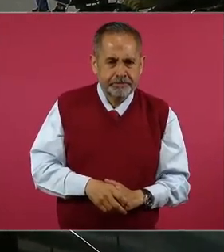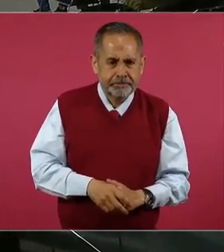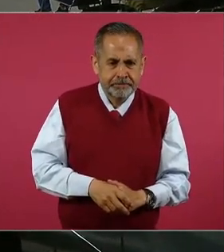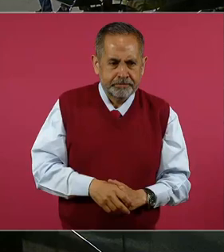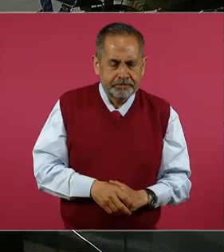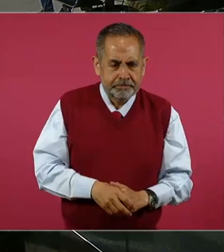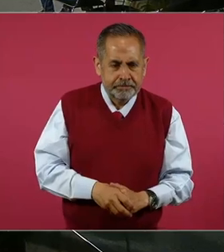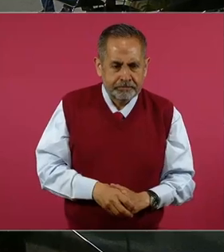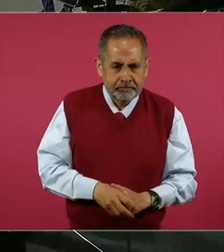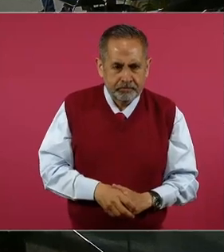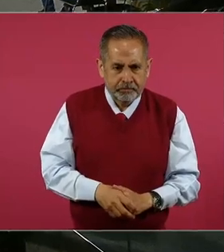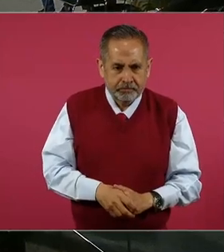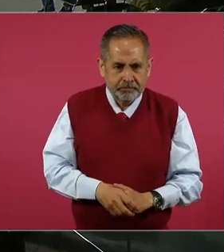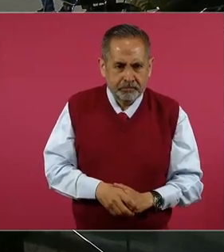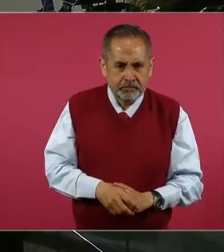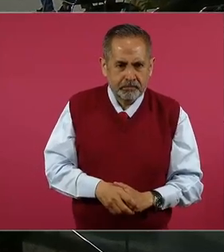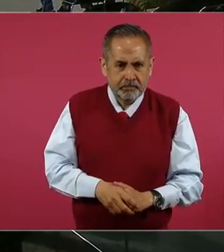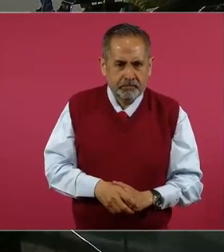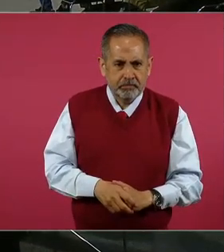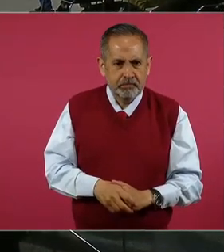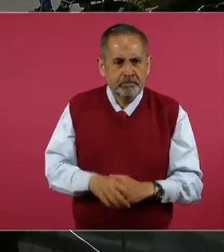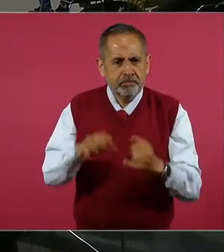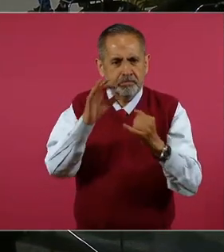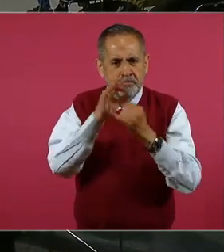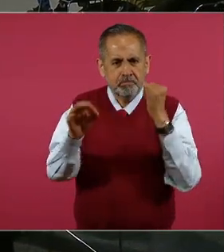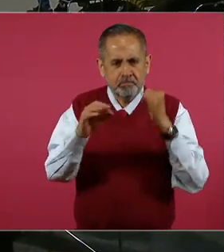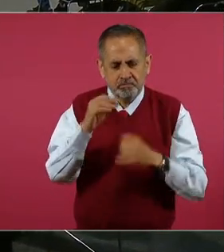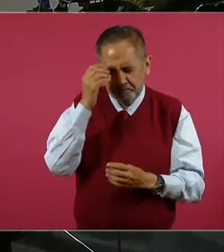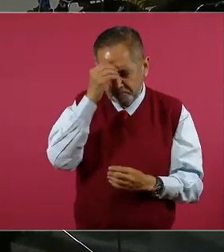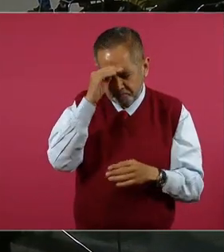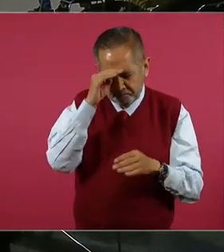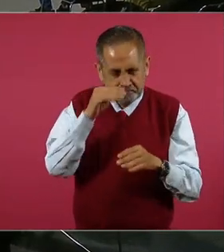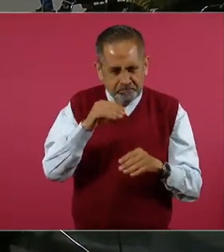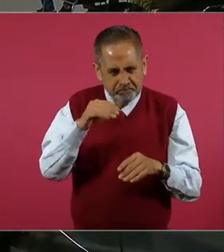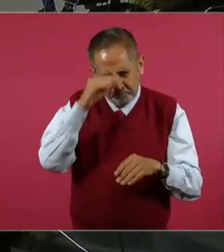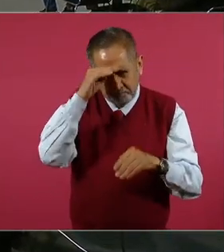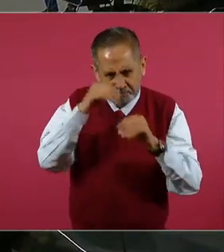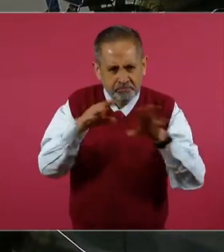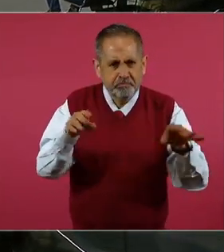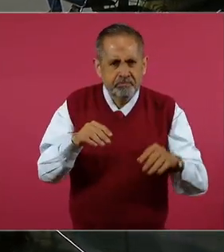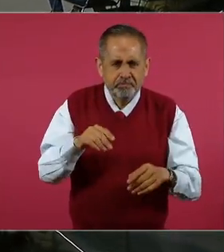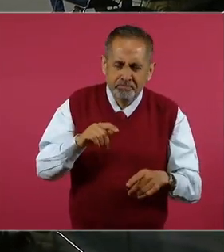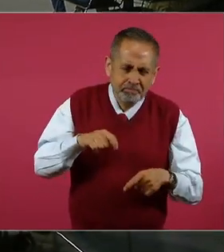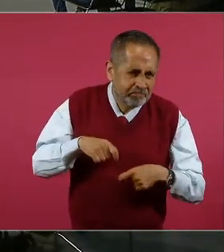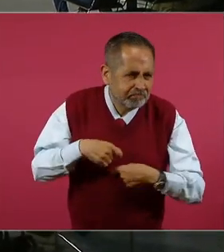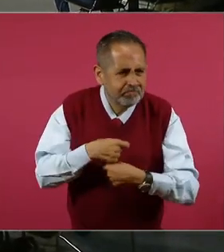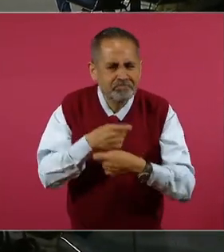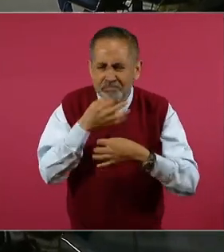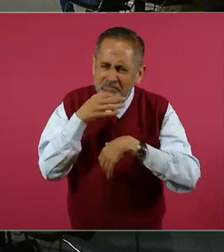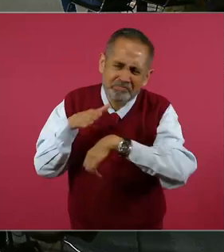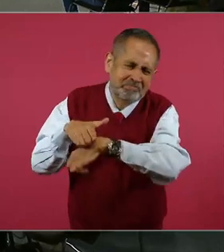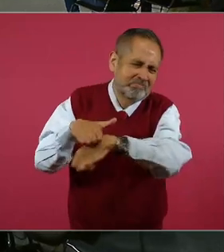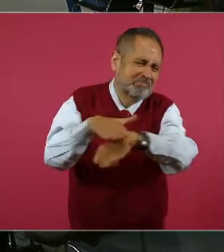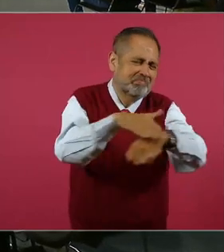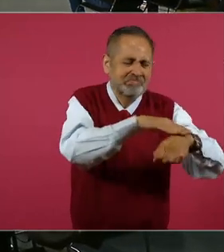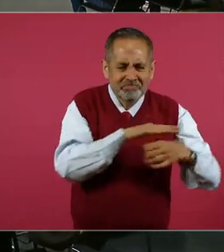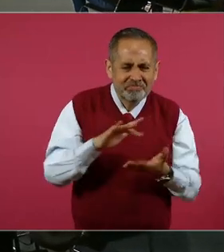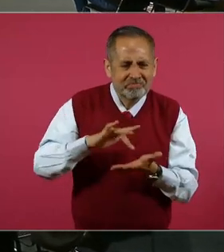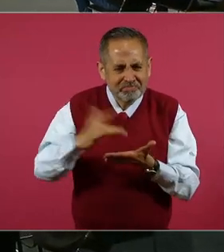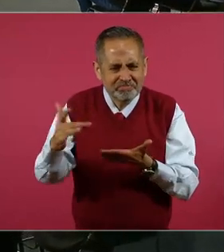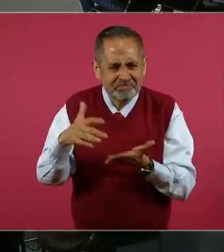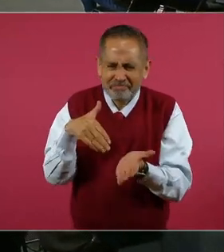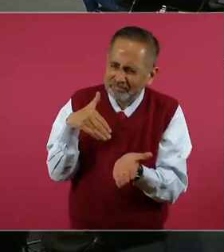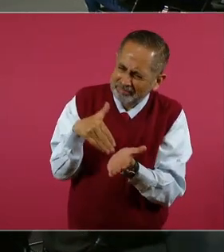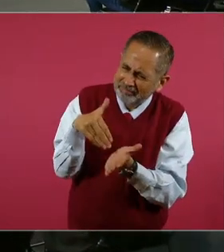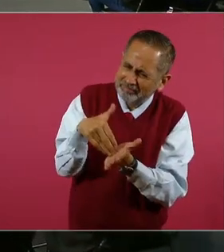esto, Raúl, la última reflexión es que les doy las gracias a muchos, a